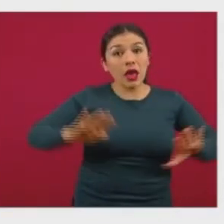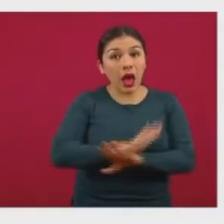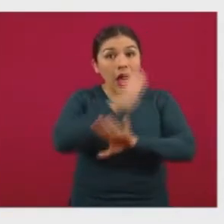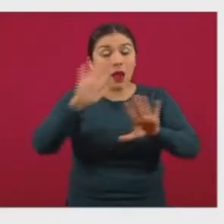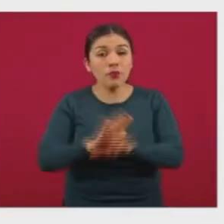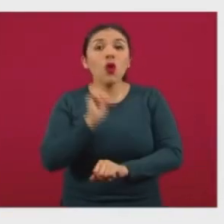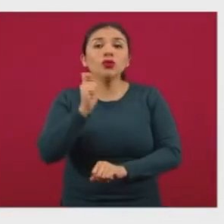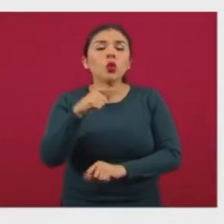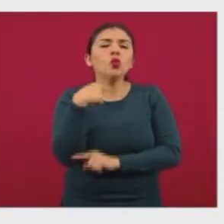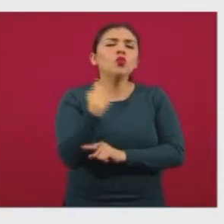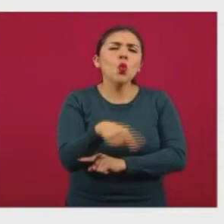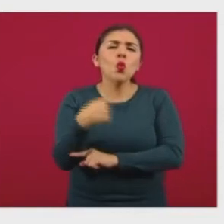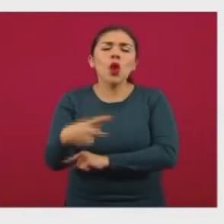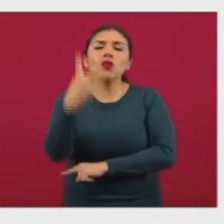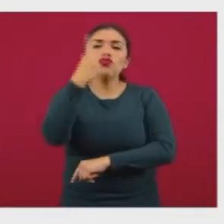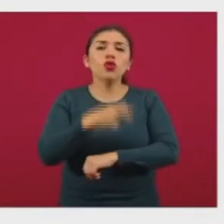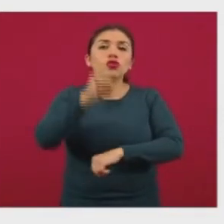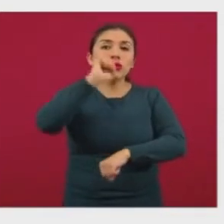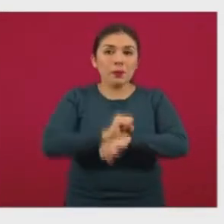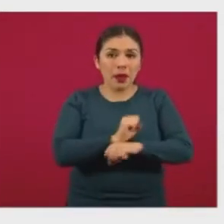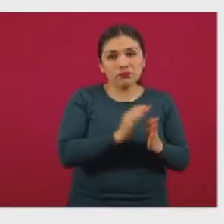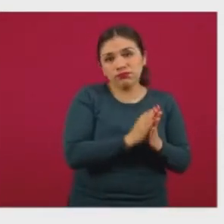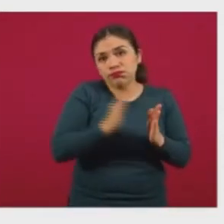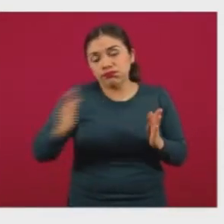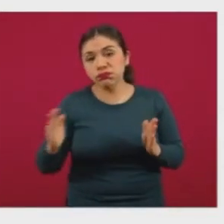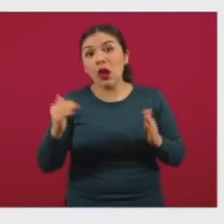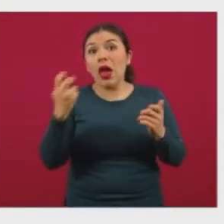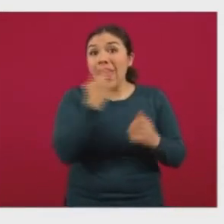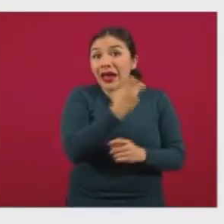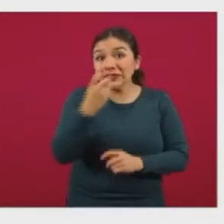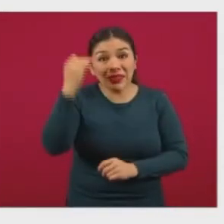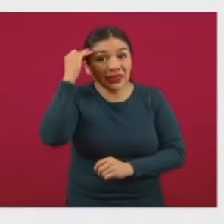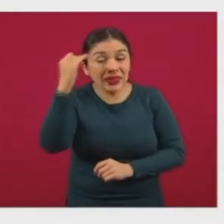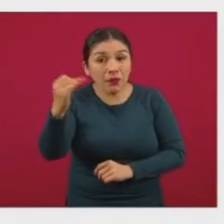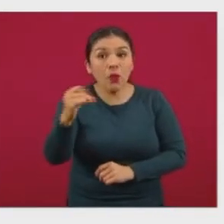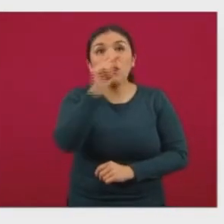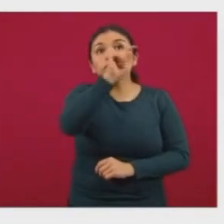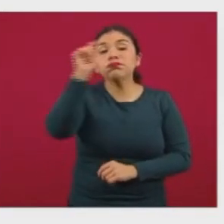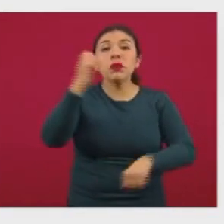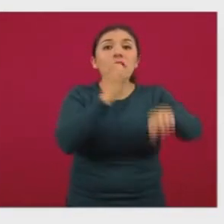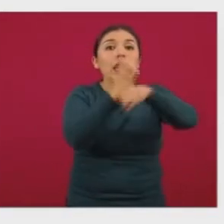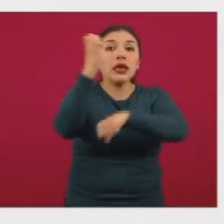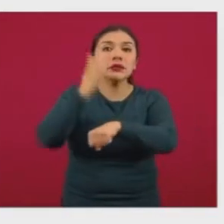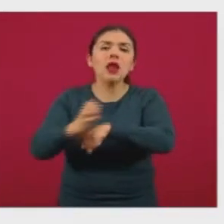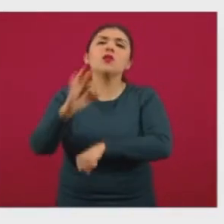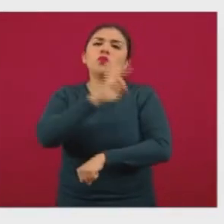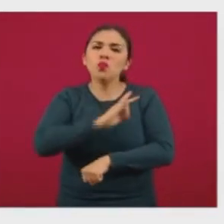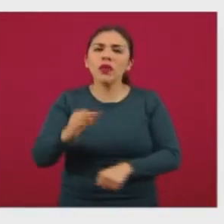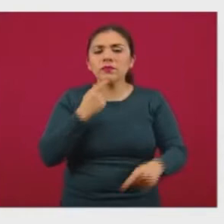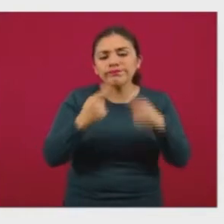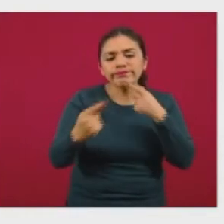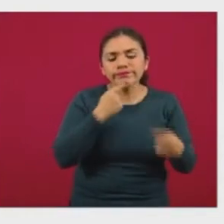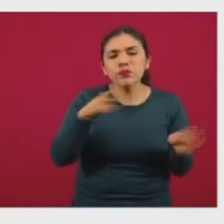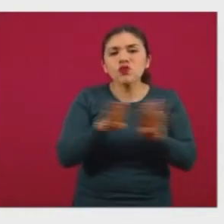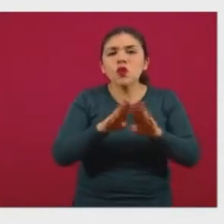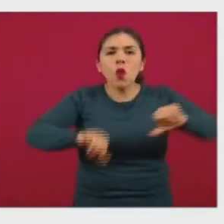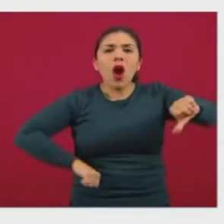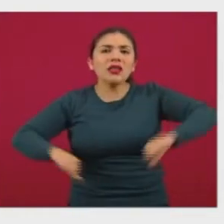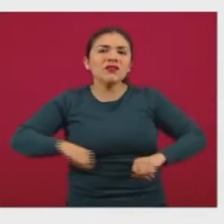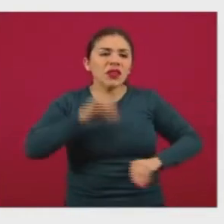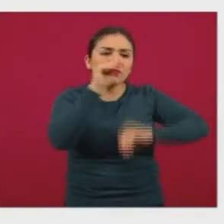una vigencia de 2 semanas, a través de las cuales las entidades entonces pueden hacer los arreglos correspondientes